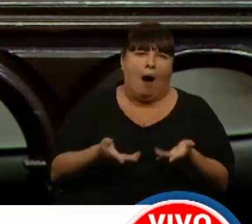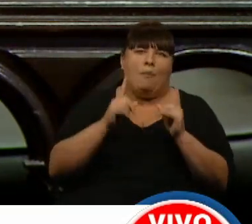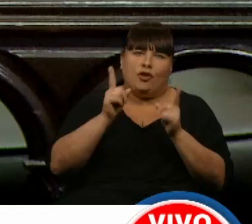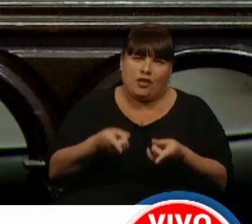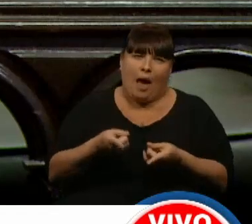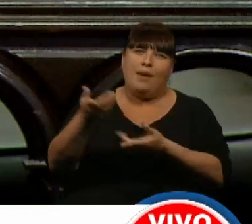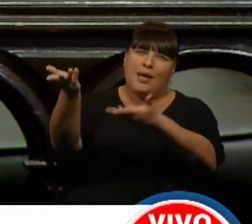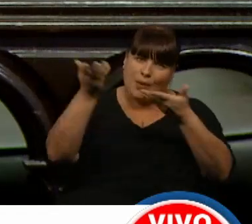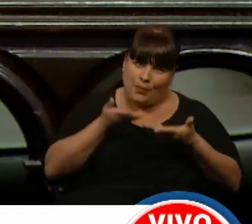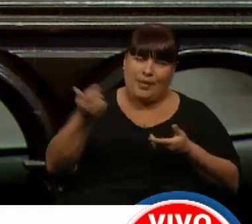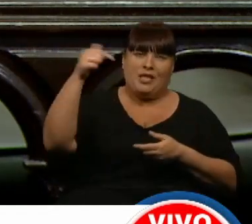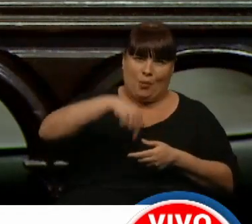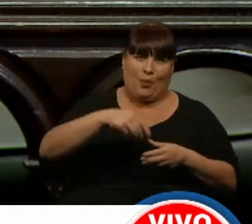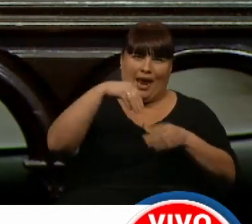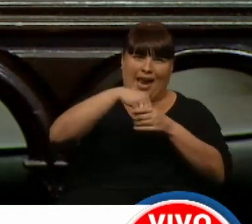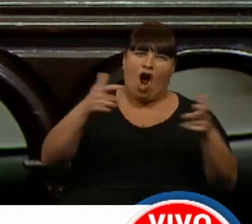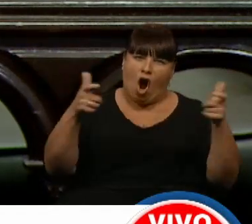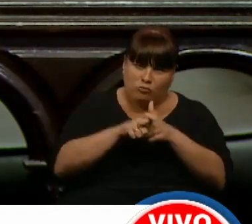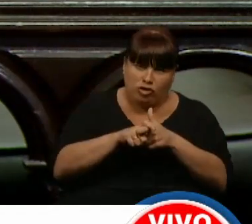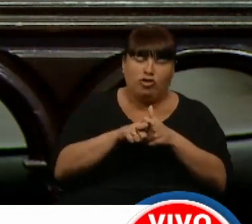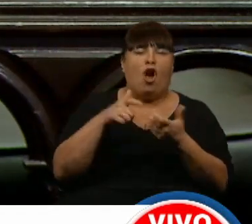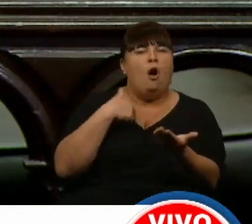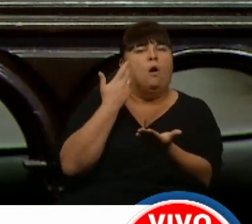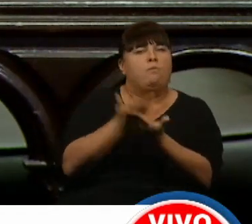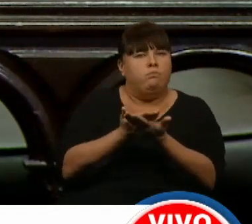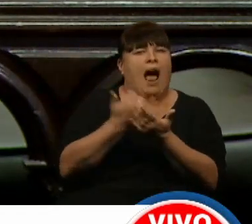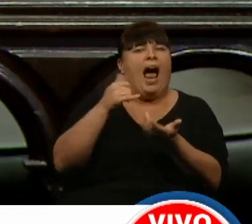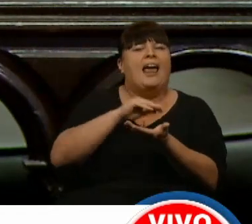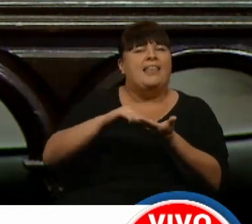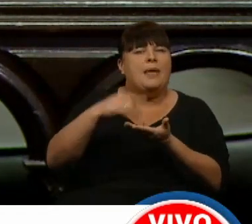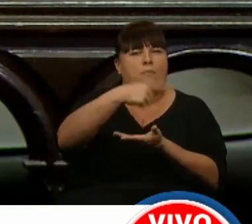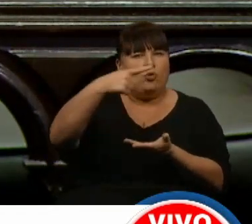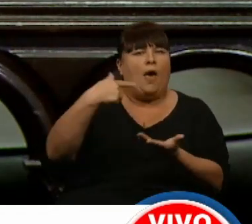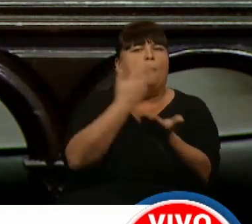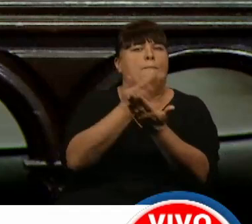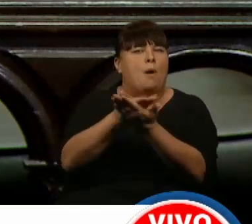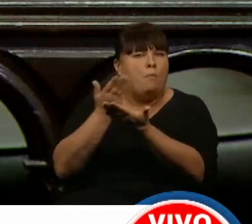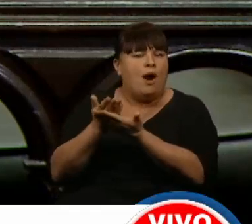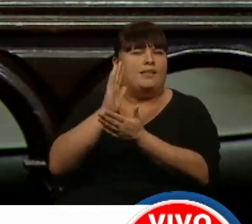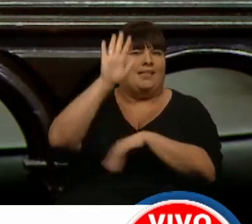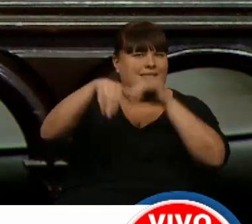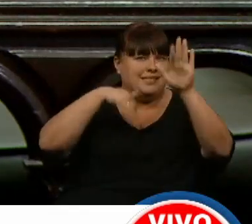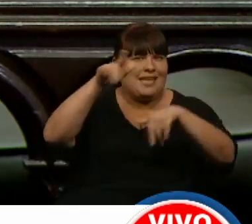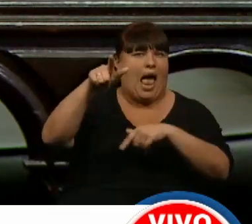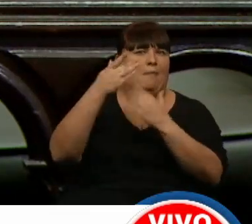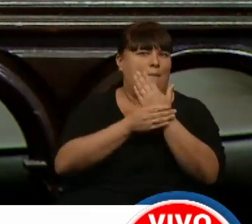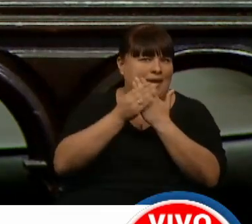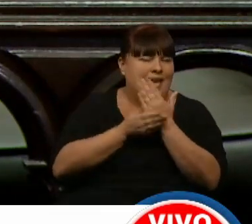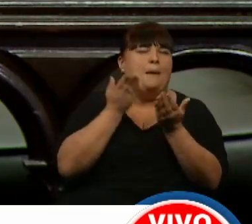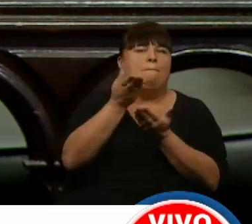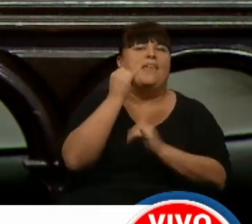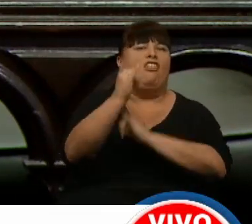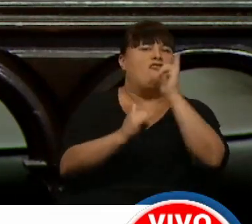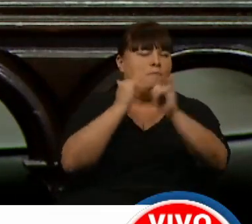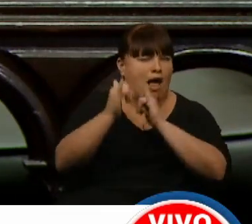también para invitarlo a que venga a la comisión. Hemos presentado, bueno, hay varios diputados que han presentado citaciones para el ministro, pedidos de